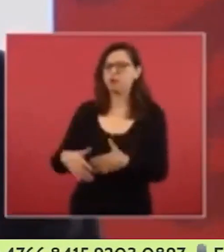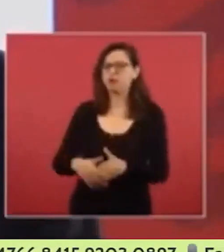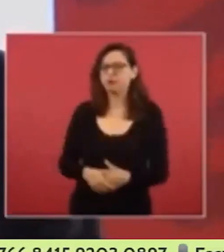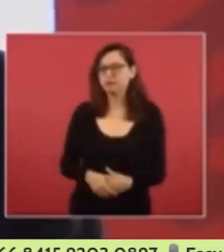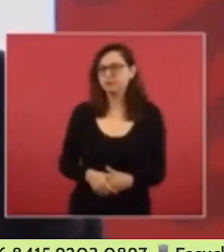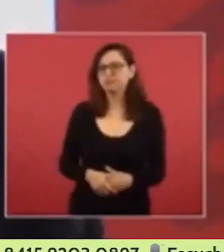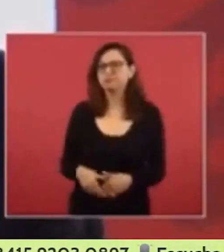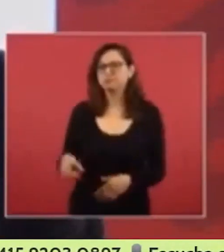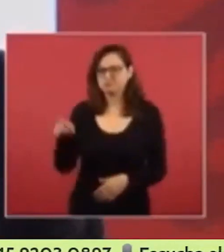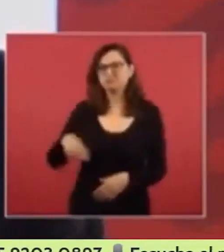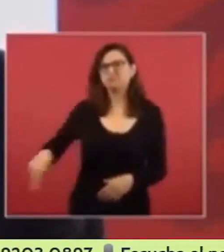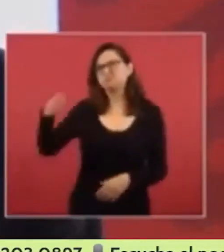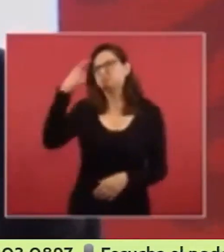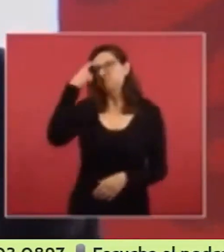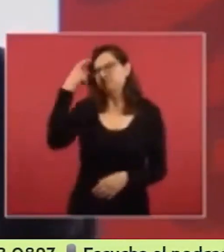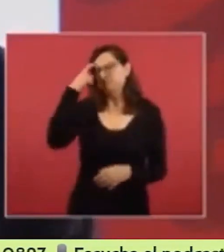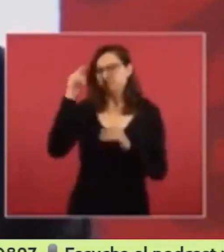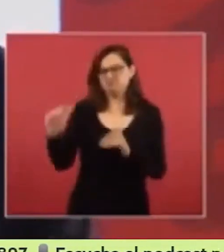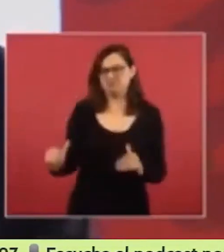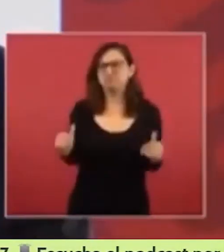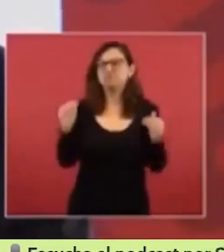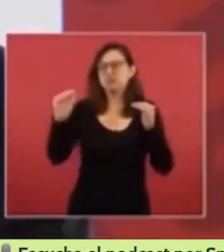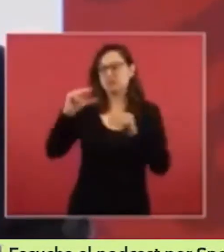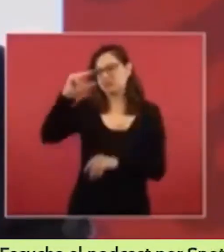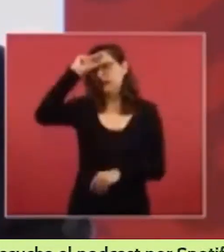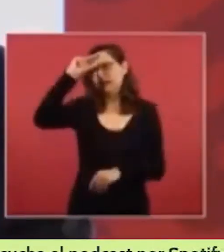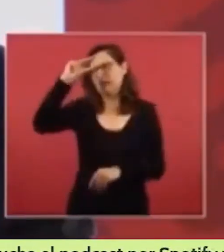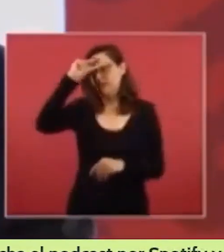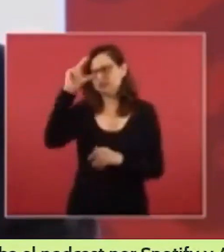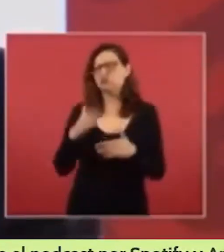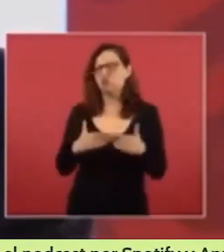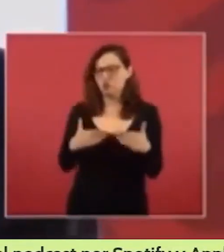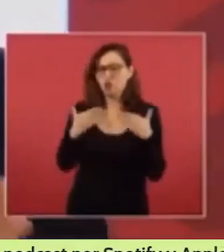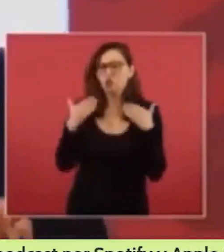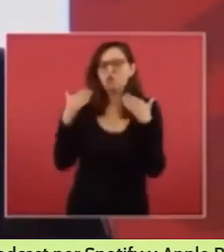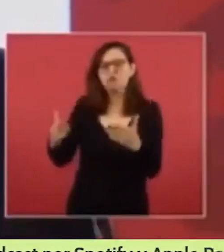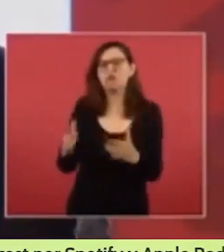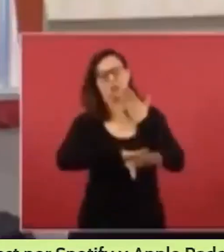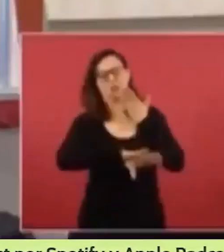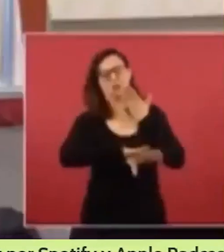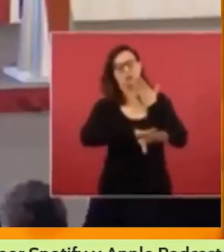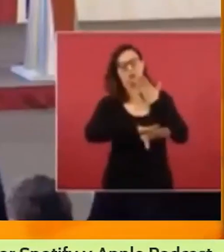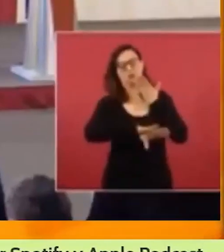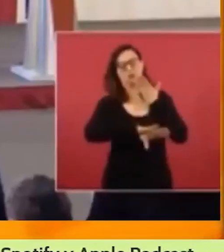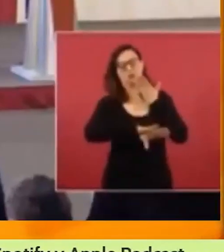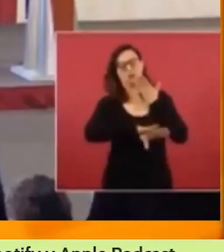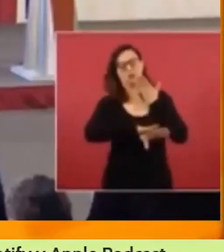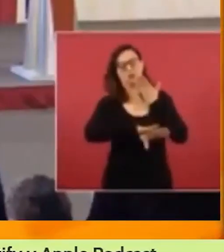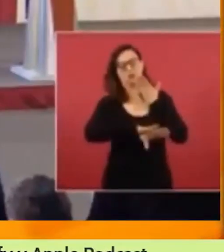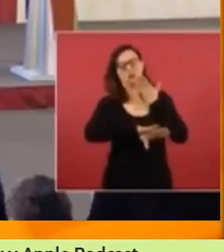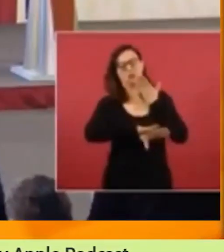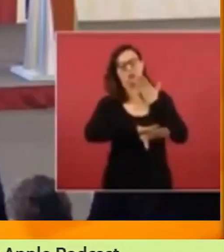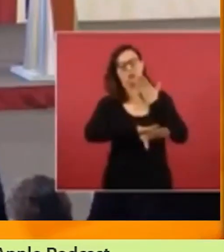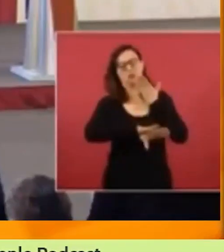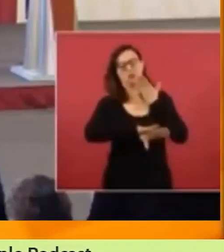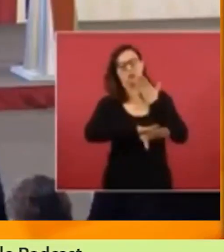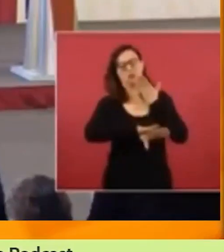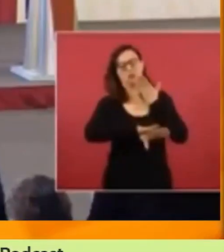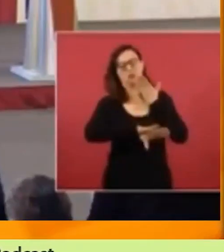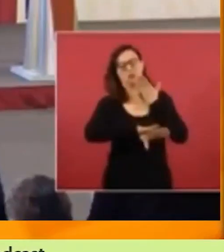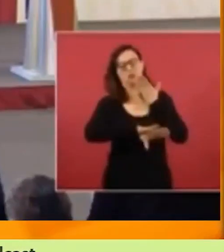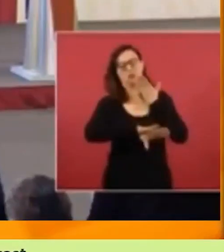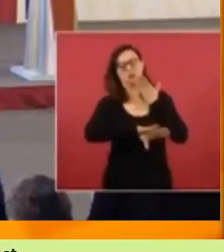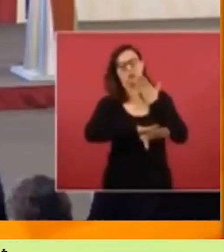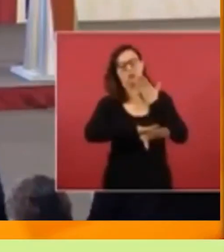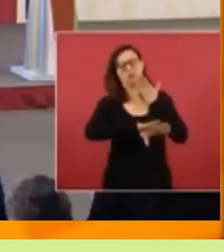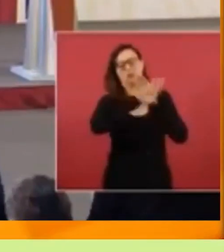en la inteligencia del pueblo. No hay más que eso. Entonces dice esto el